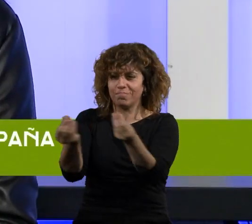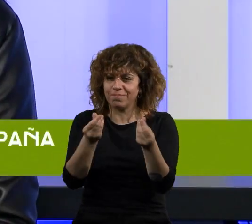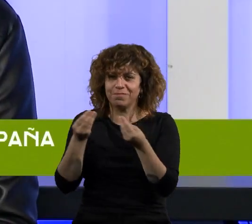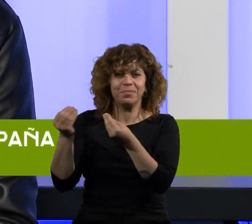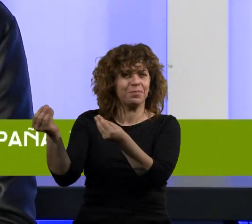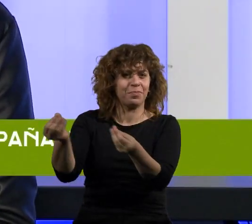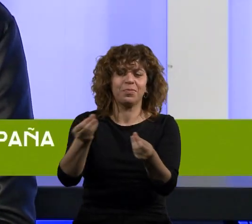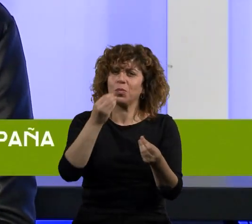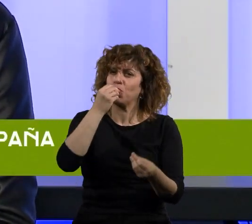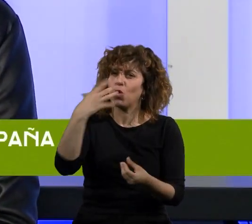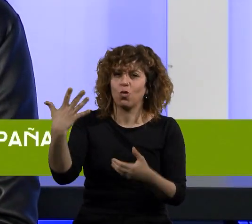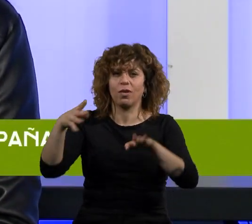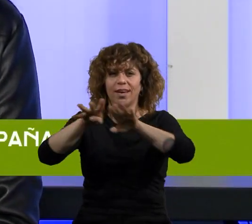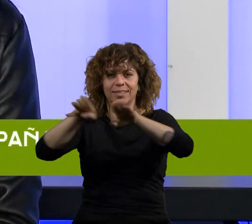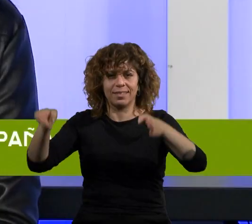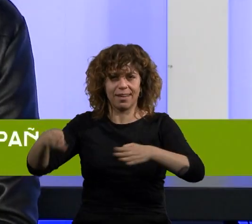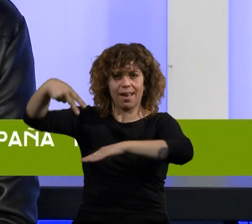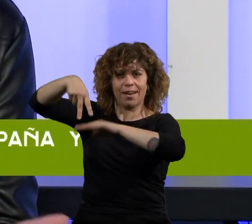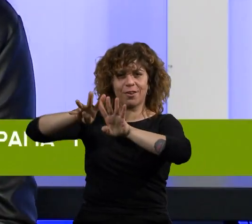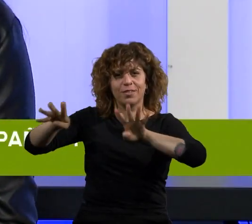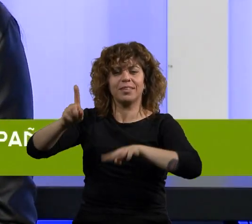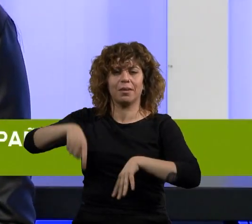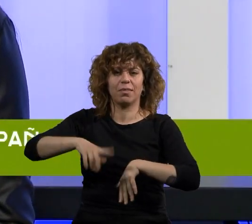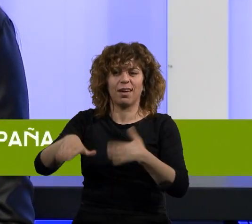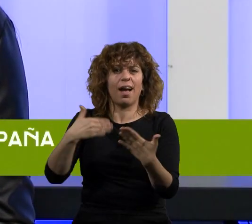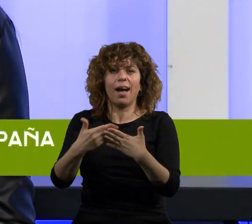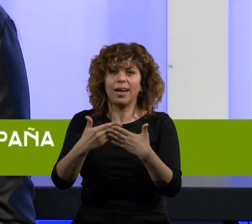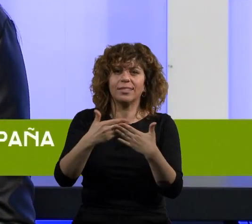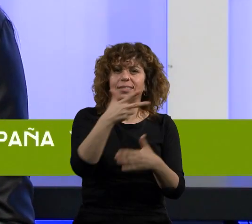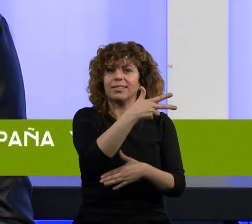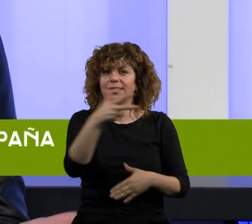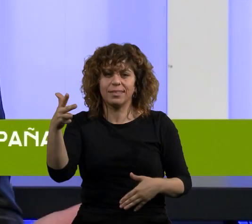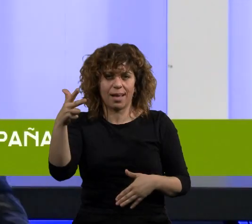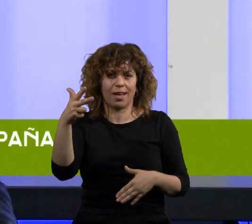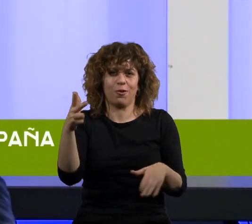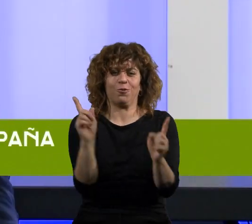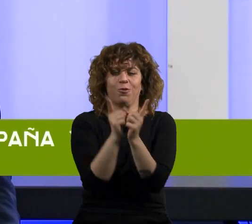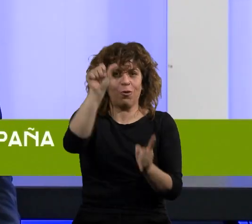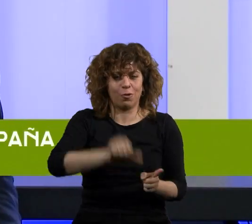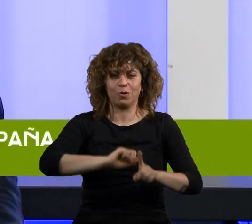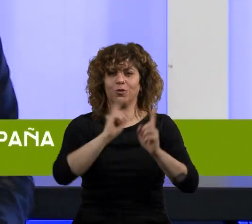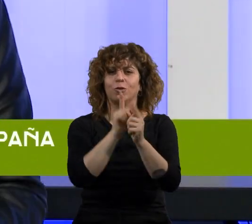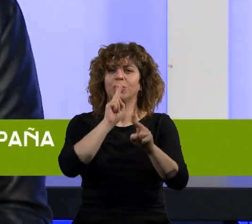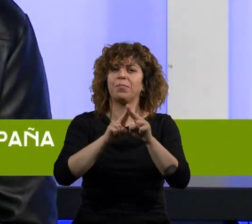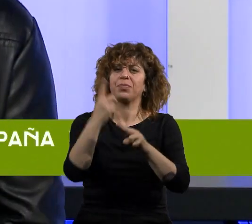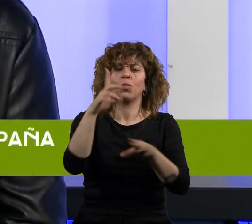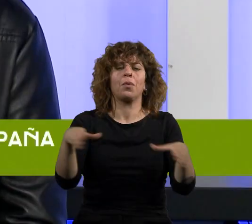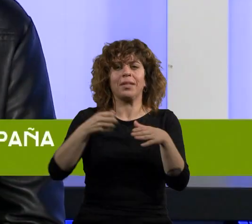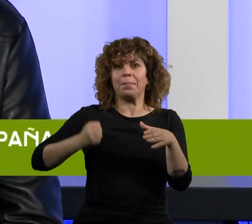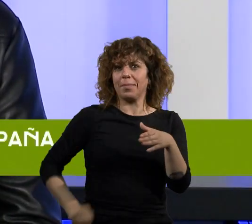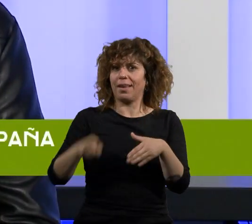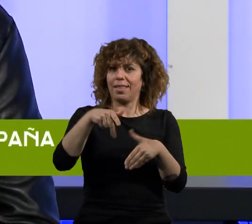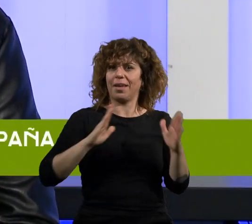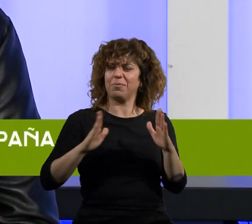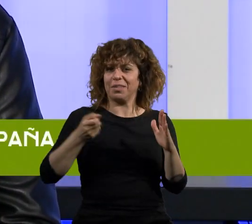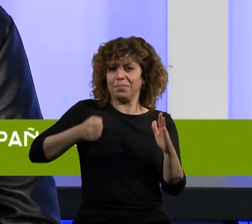¿no? Encima del escenario también. Bueno, tenéis hasta un cortometraje documental, ¿no? Que se llama Una banda de mierda en una época de